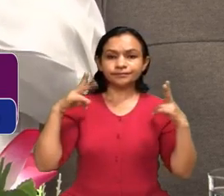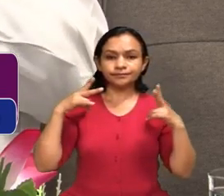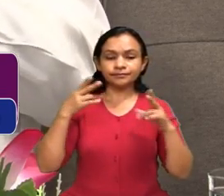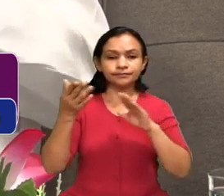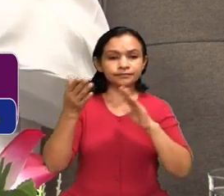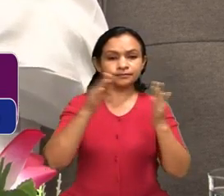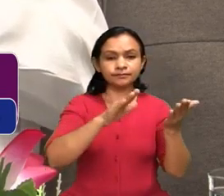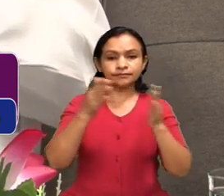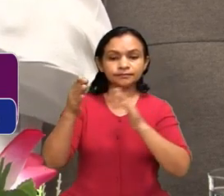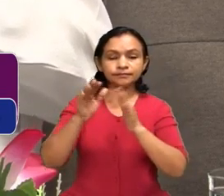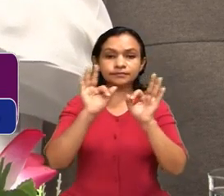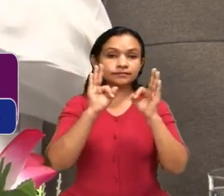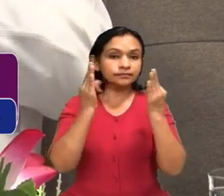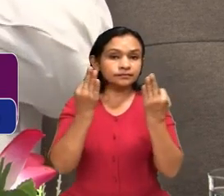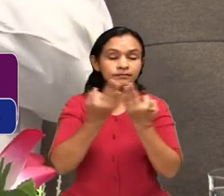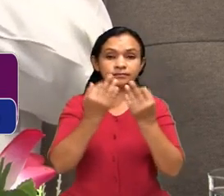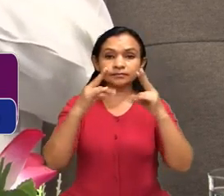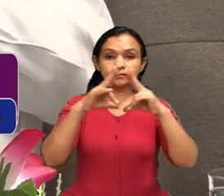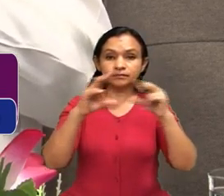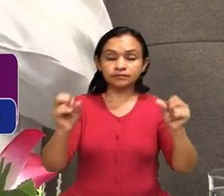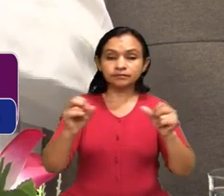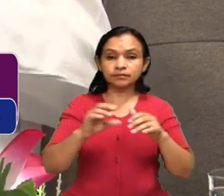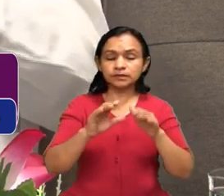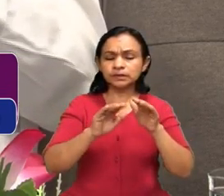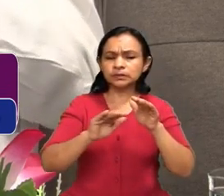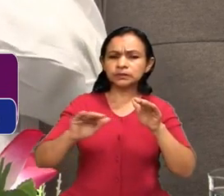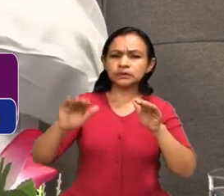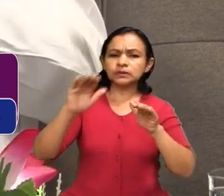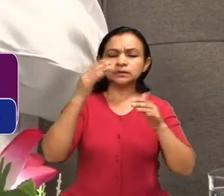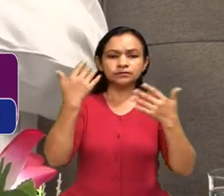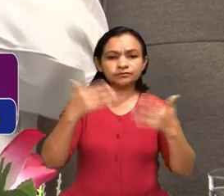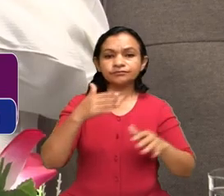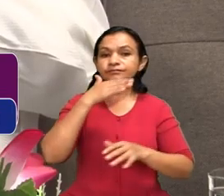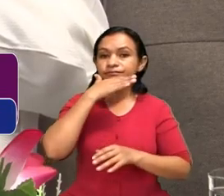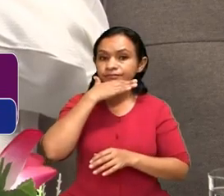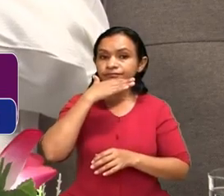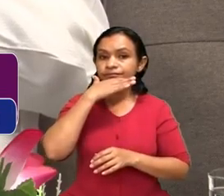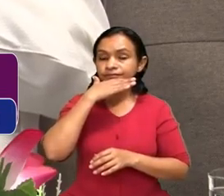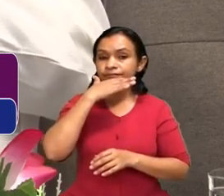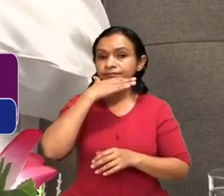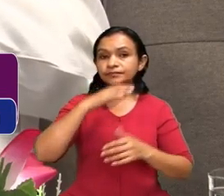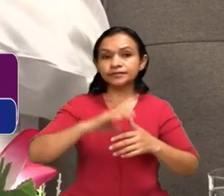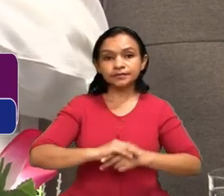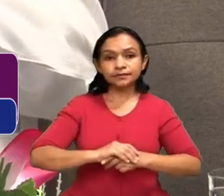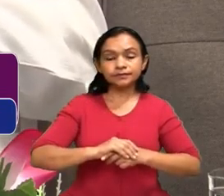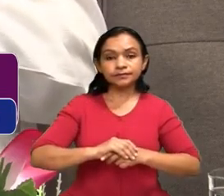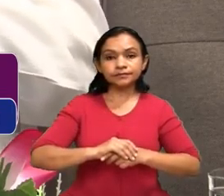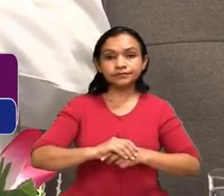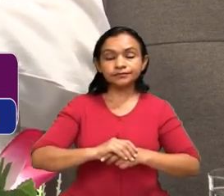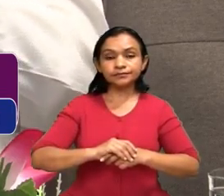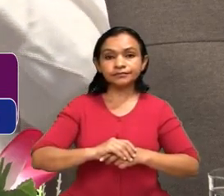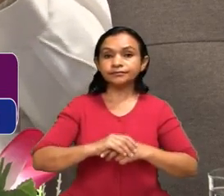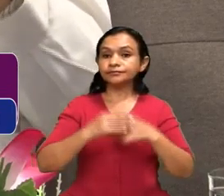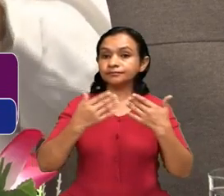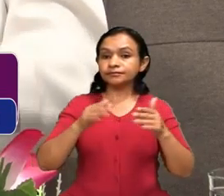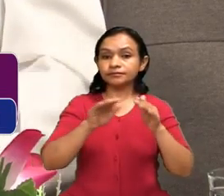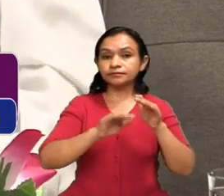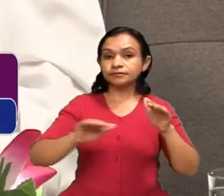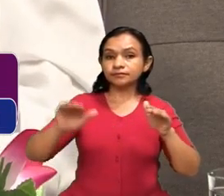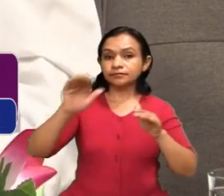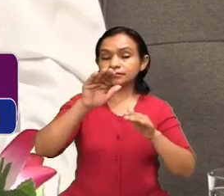familias nicaragüenses y un costo enorme económico, un costo de más